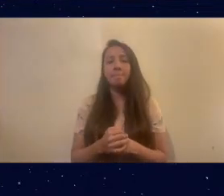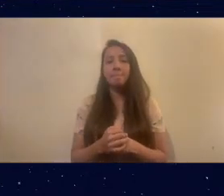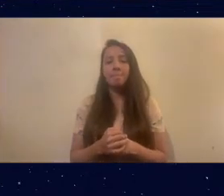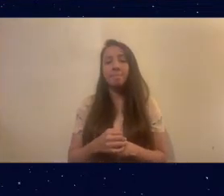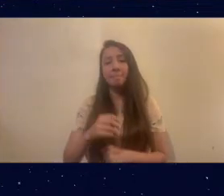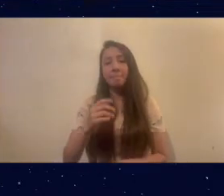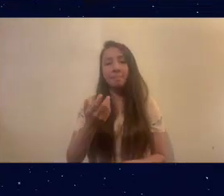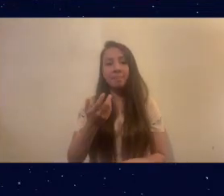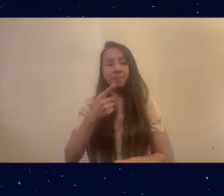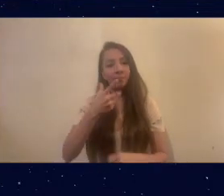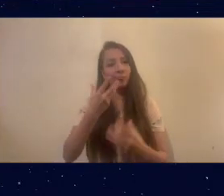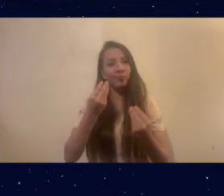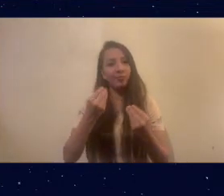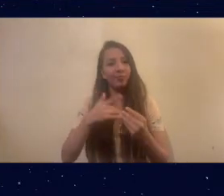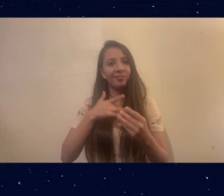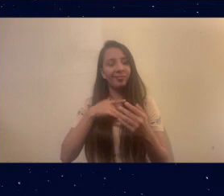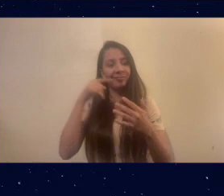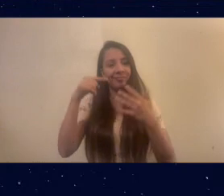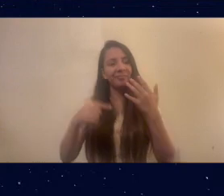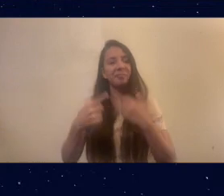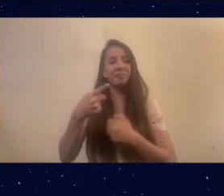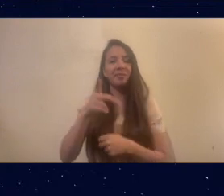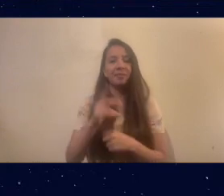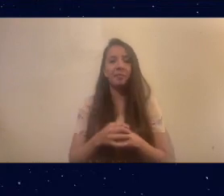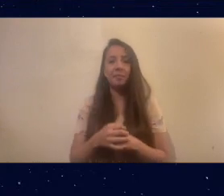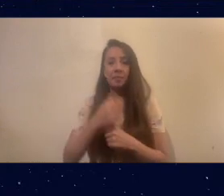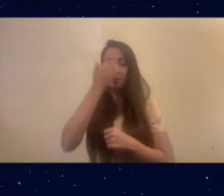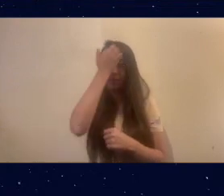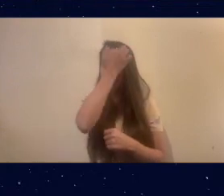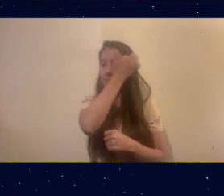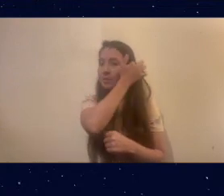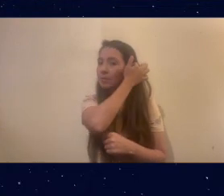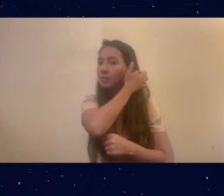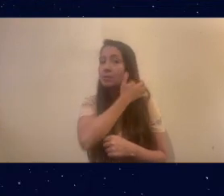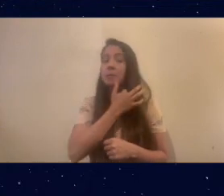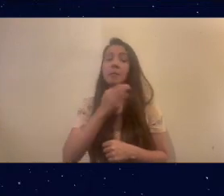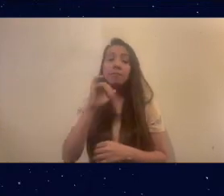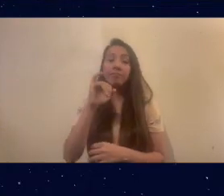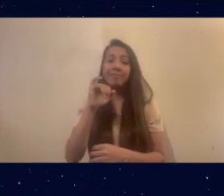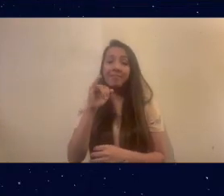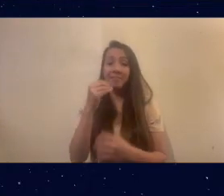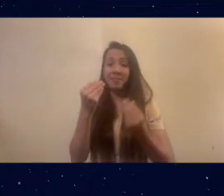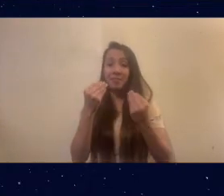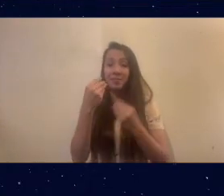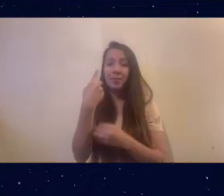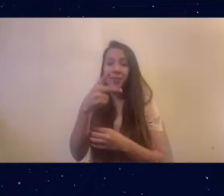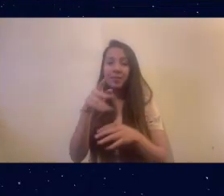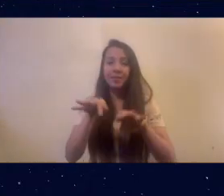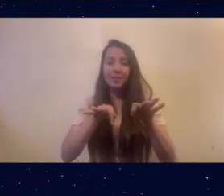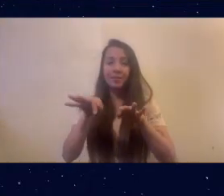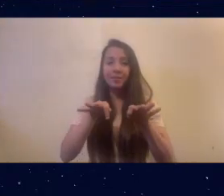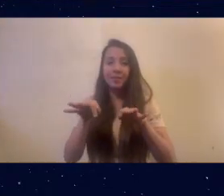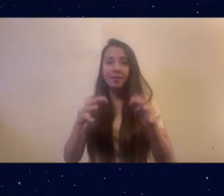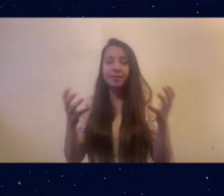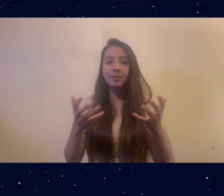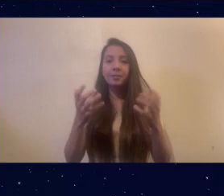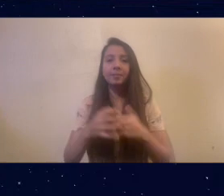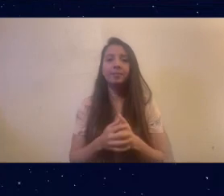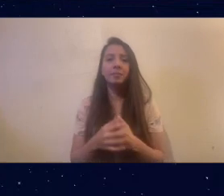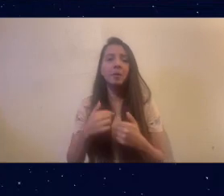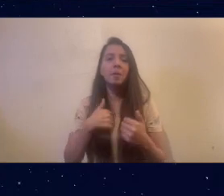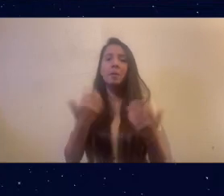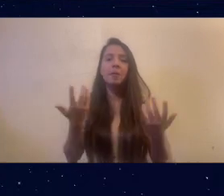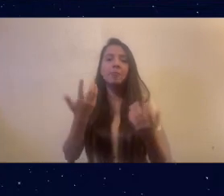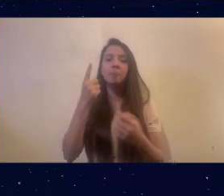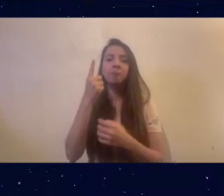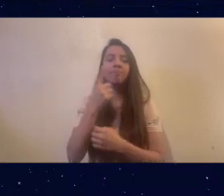Suena como Sí, un poco mucho, pero sí es mucho el trabajo que ha realizado. Soy